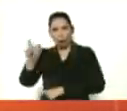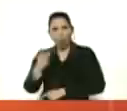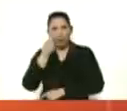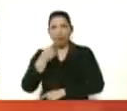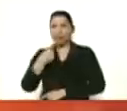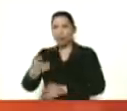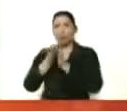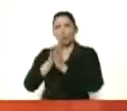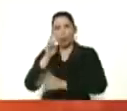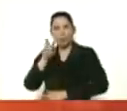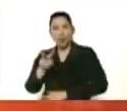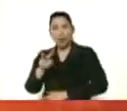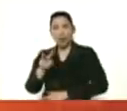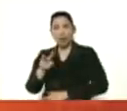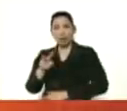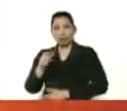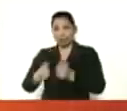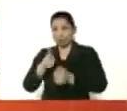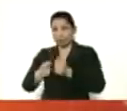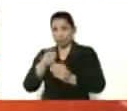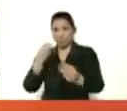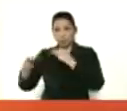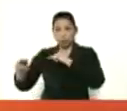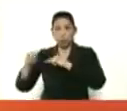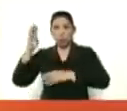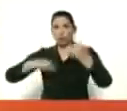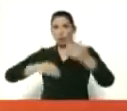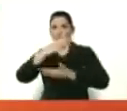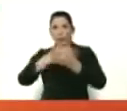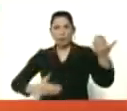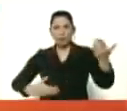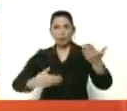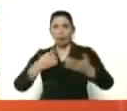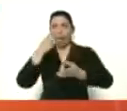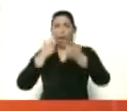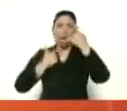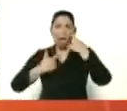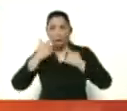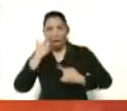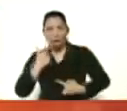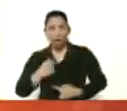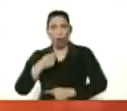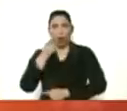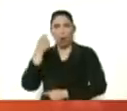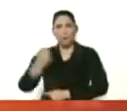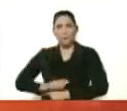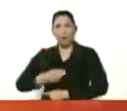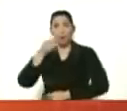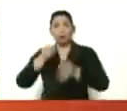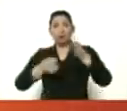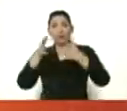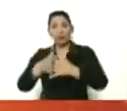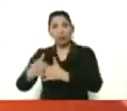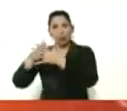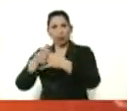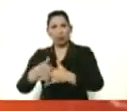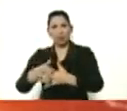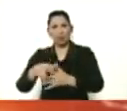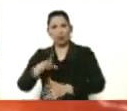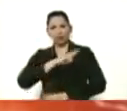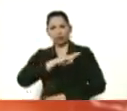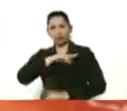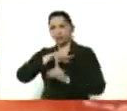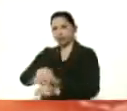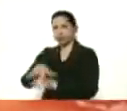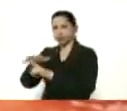mensaje llorando en el último capítulo. Llorando. Es sobre la justicia en Estados Unidos, el racismo en Estados